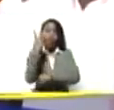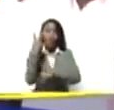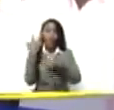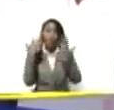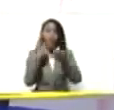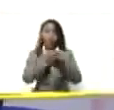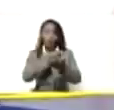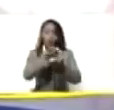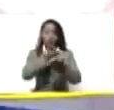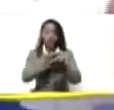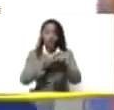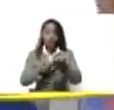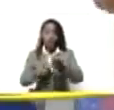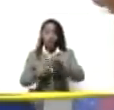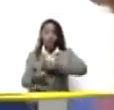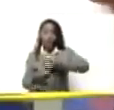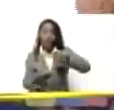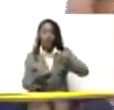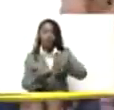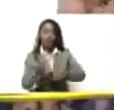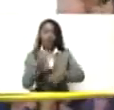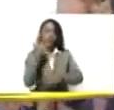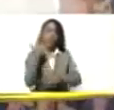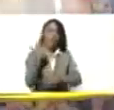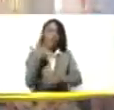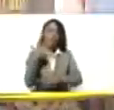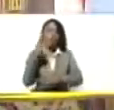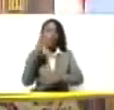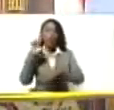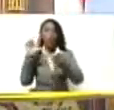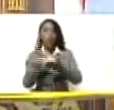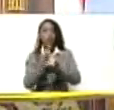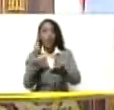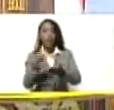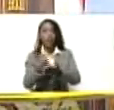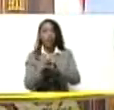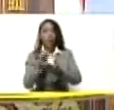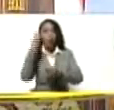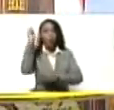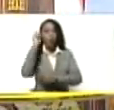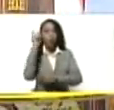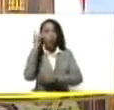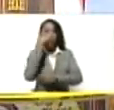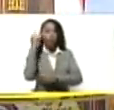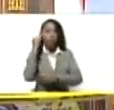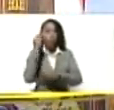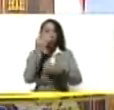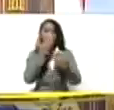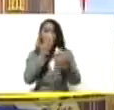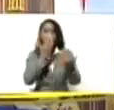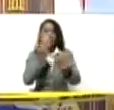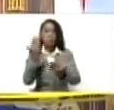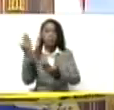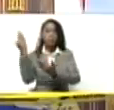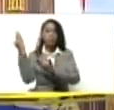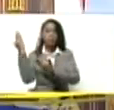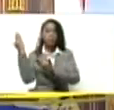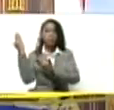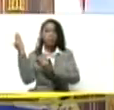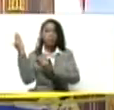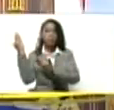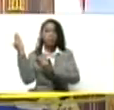que al buscar la raíz conseguimos bueno el golpe tremendo que hemos recibido para